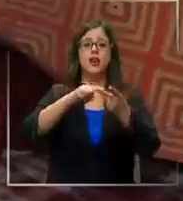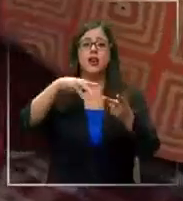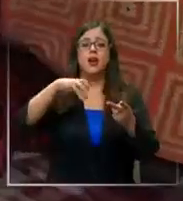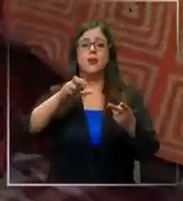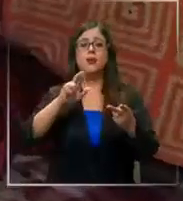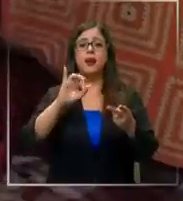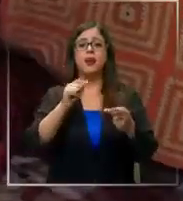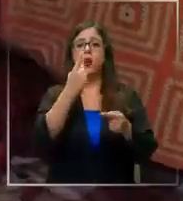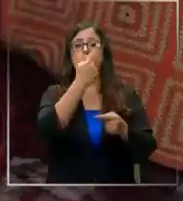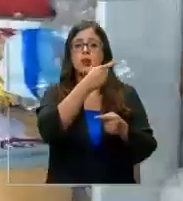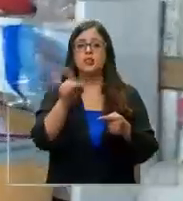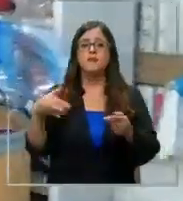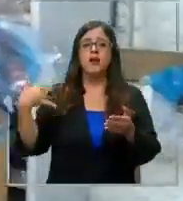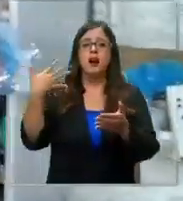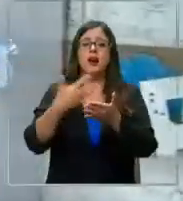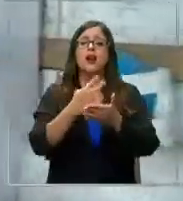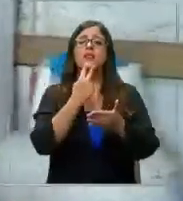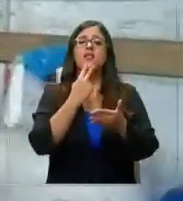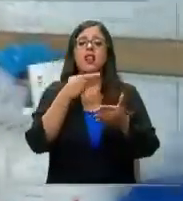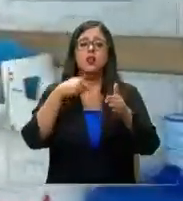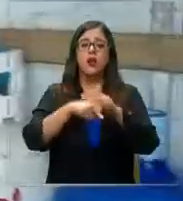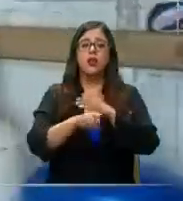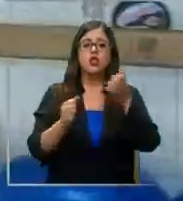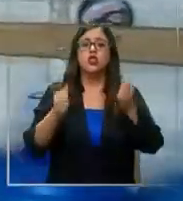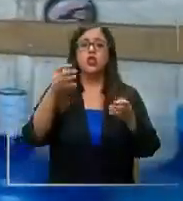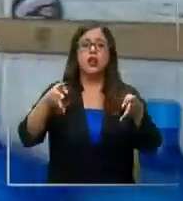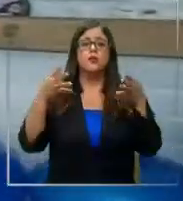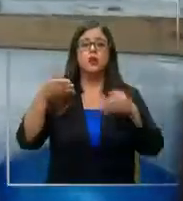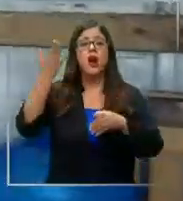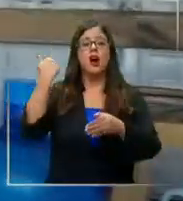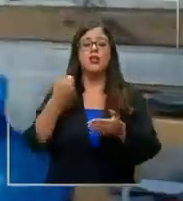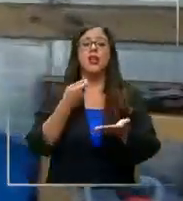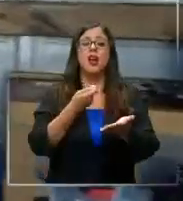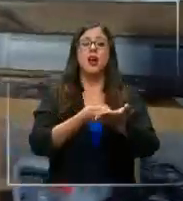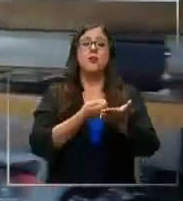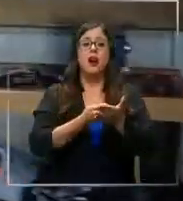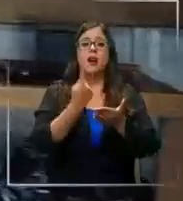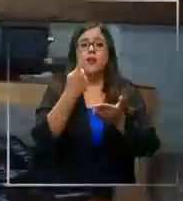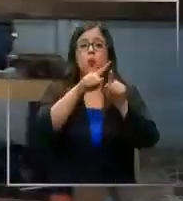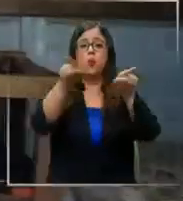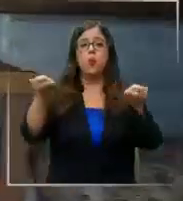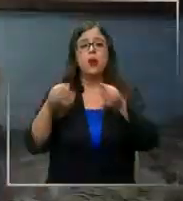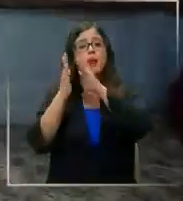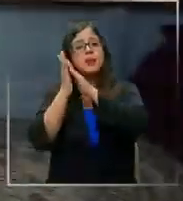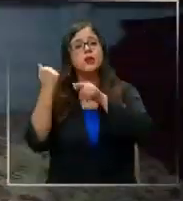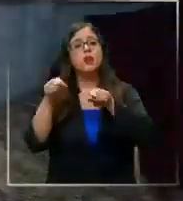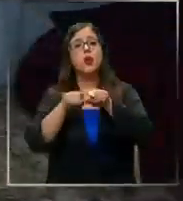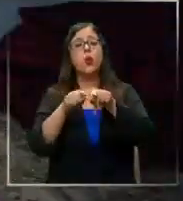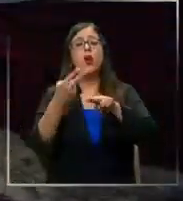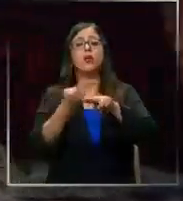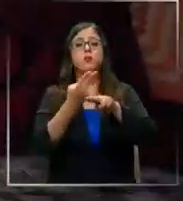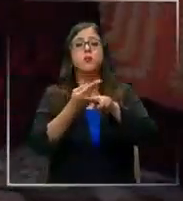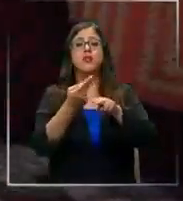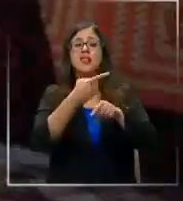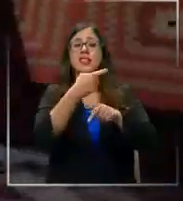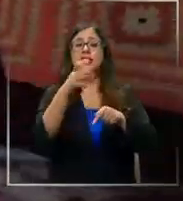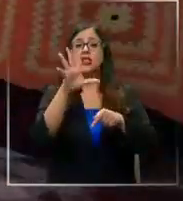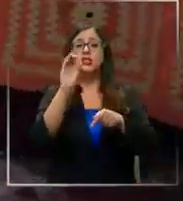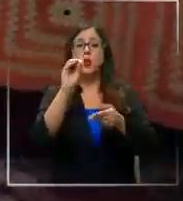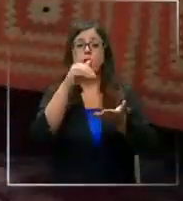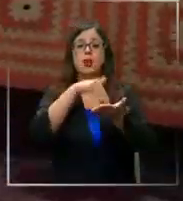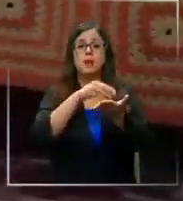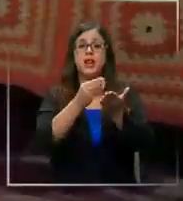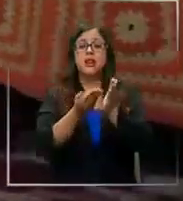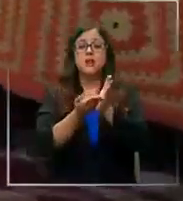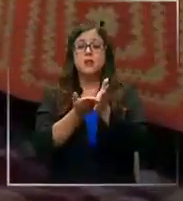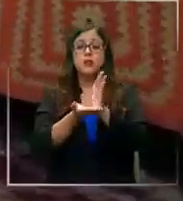una semana viviendo al interior de este camión. Antes de eso pagaban un dormitorio, pero les subieron el arriendo de 150 a 200